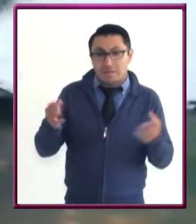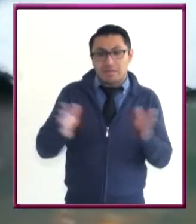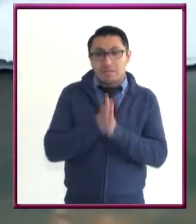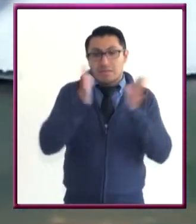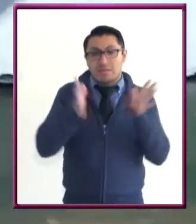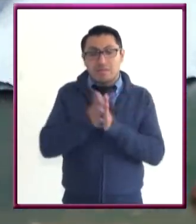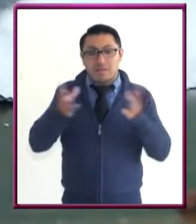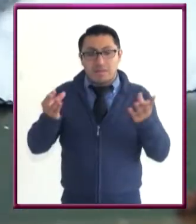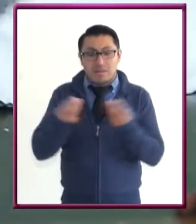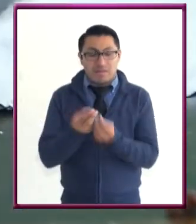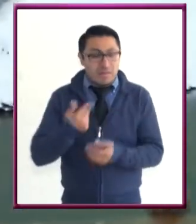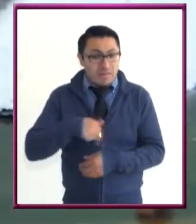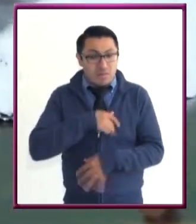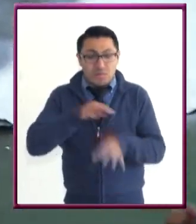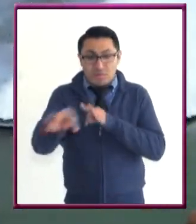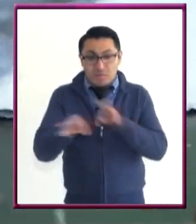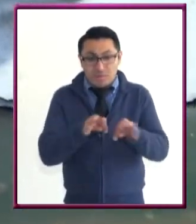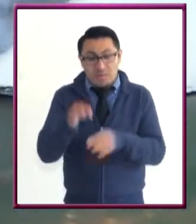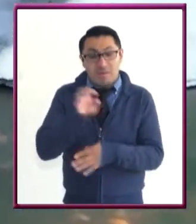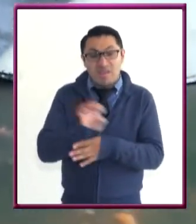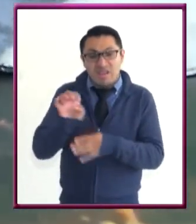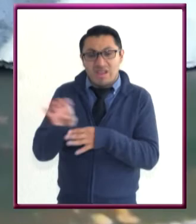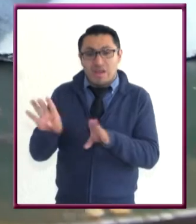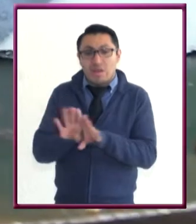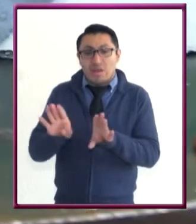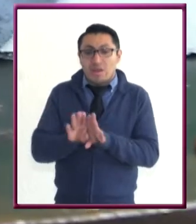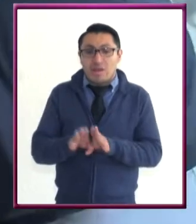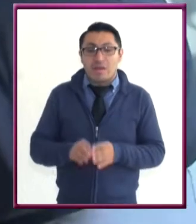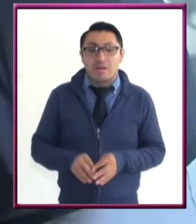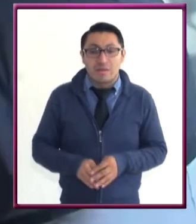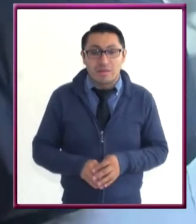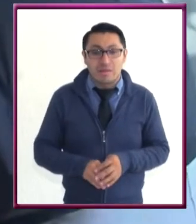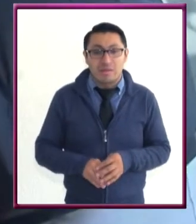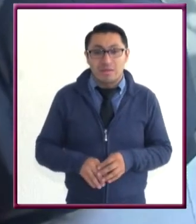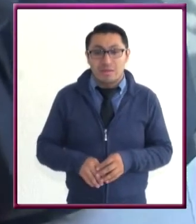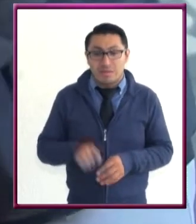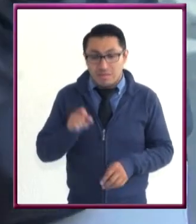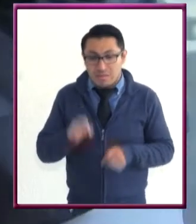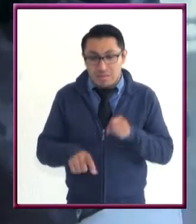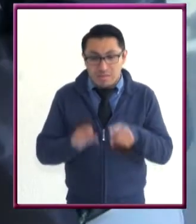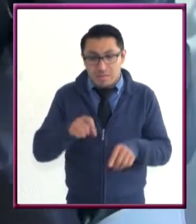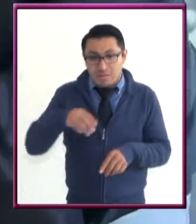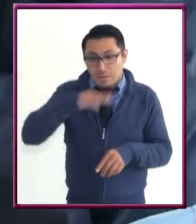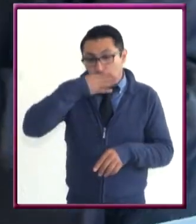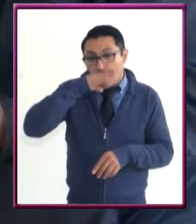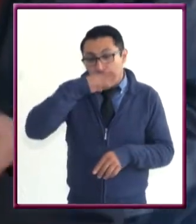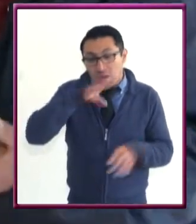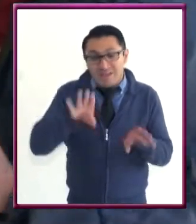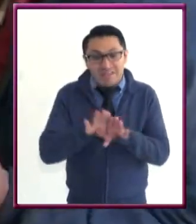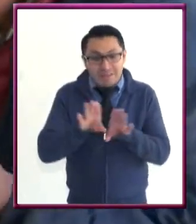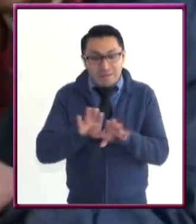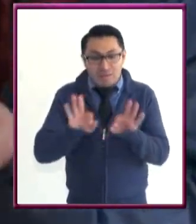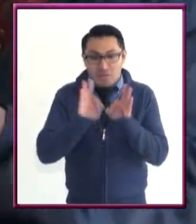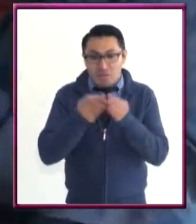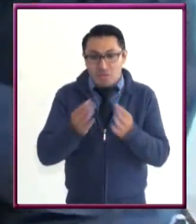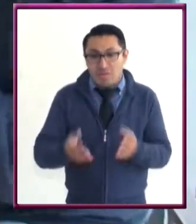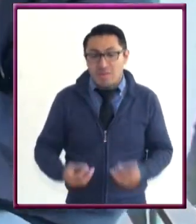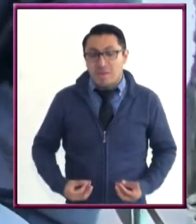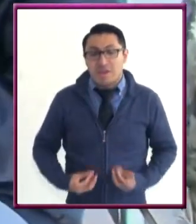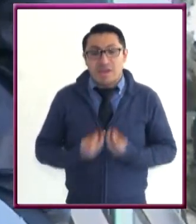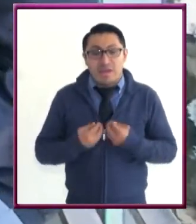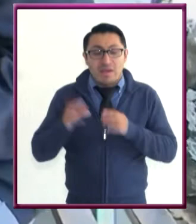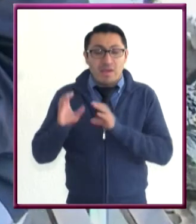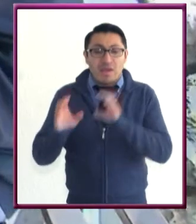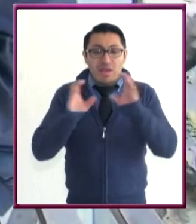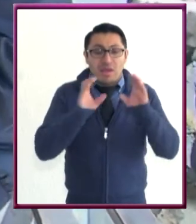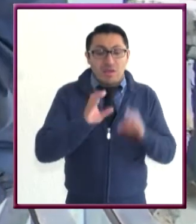participen con nosotros en los trabajos. Entonces el sembrar estos maíces es hacer milpa, es hacer una forma de vida, el crear